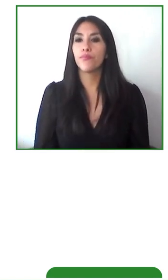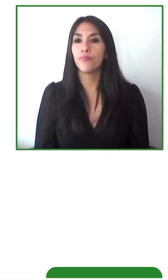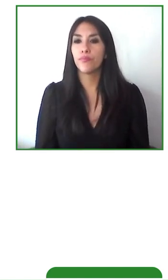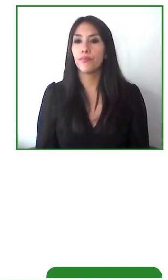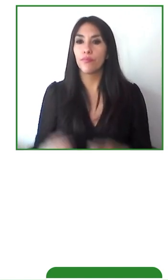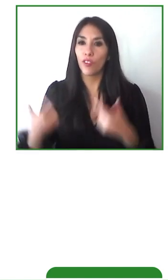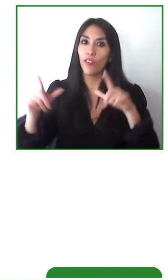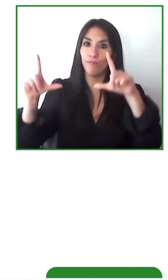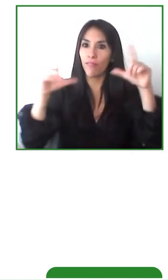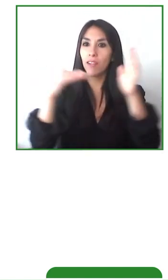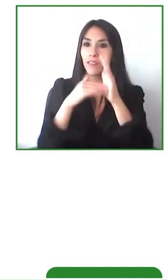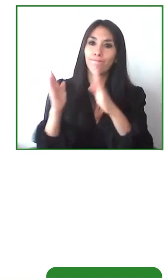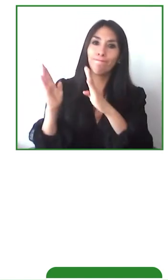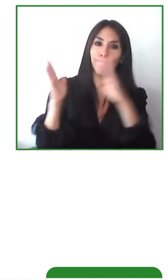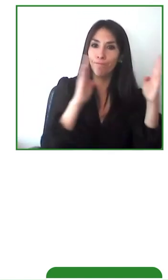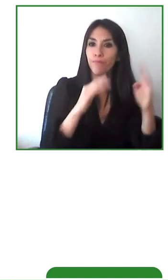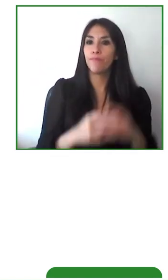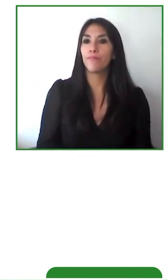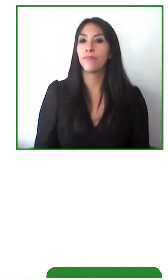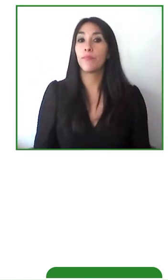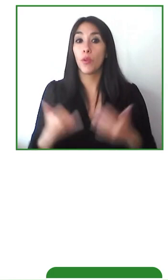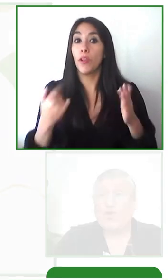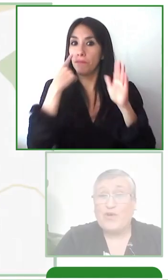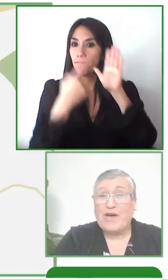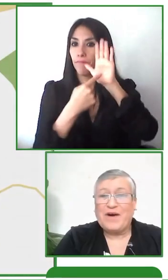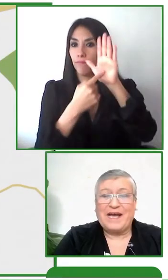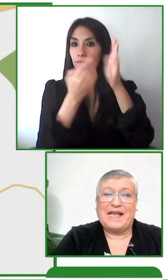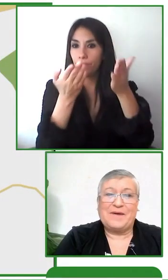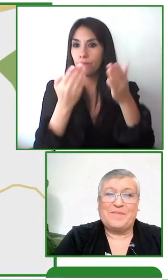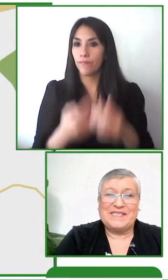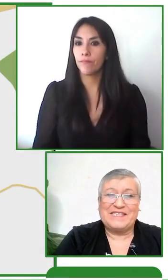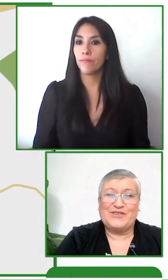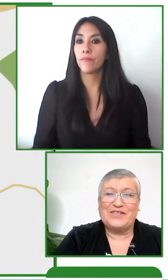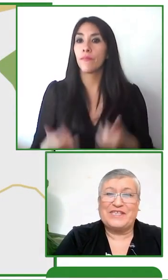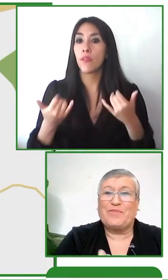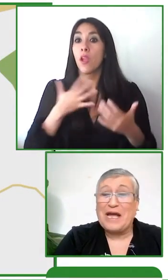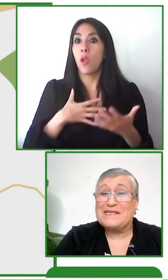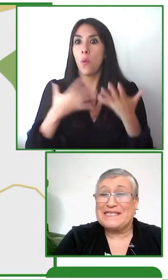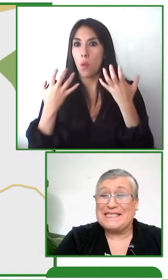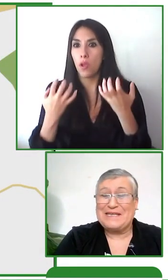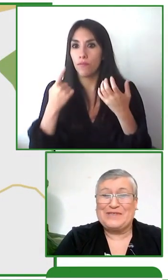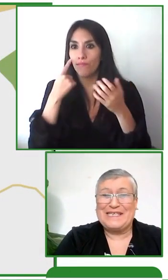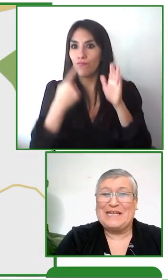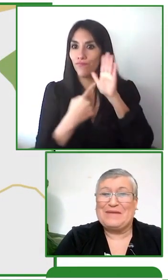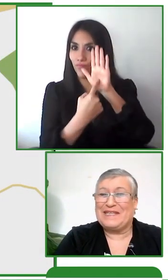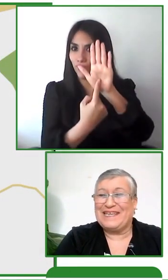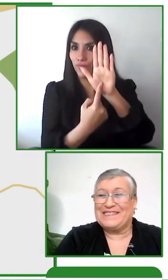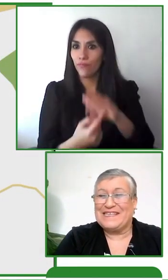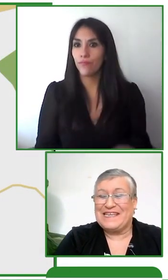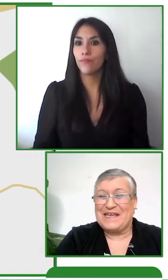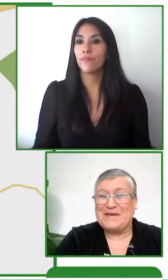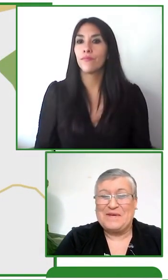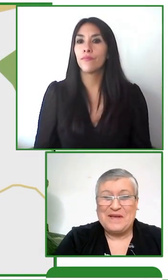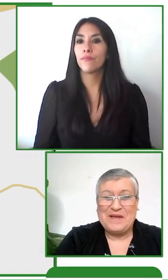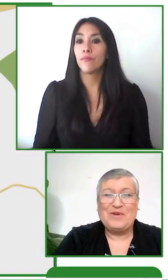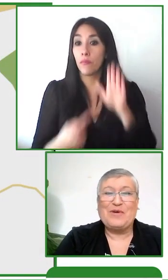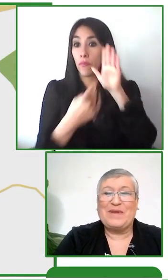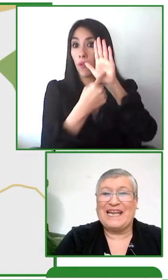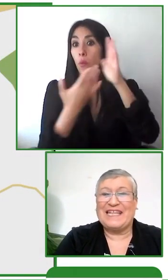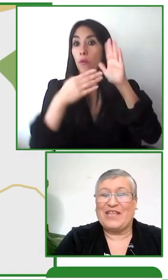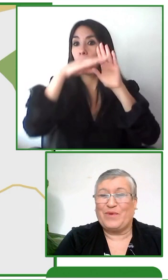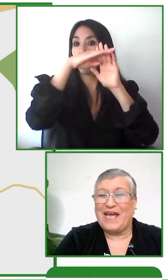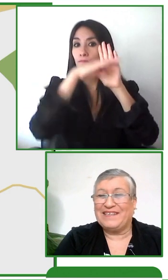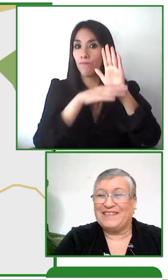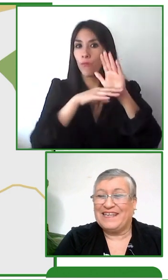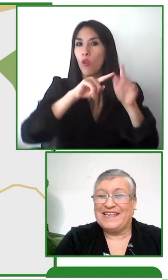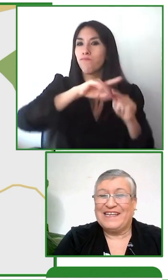Bien, quiero darles la bienvenida a todos a la presentación del programa Senderismo sin Límites. Mi nombre